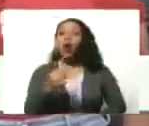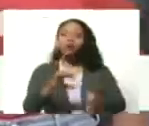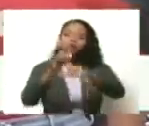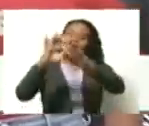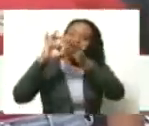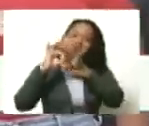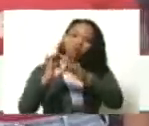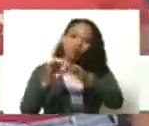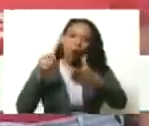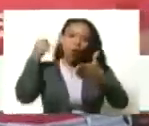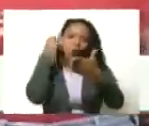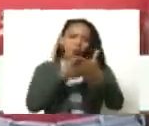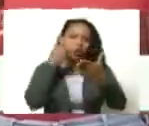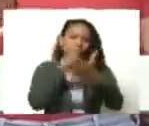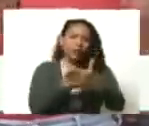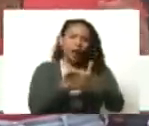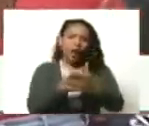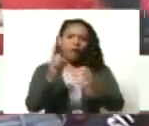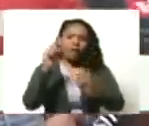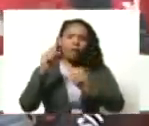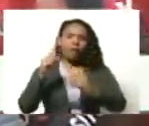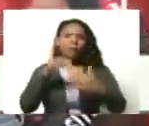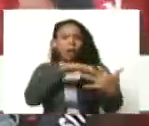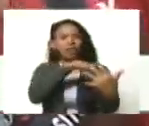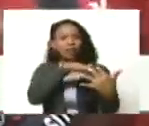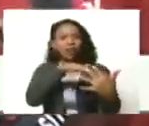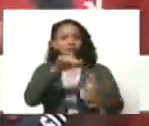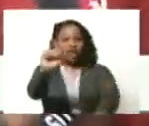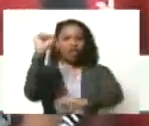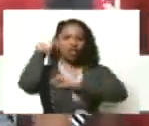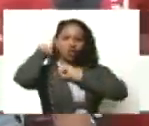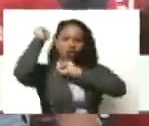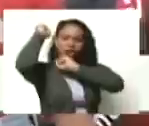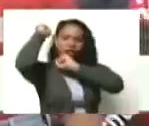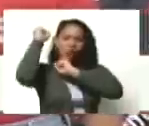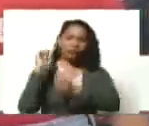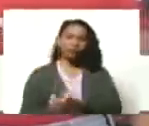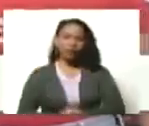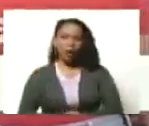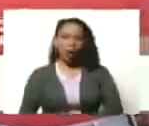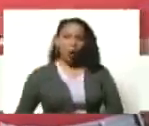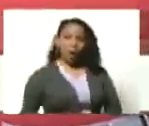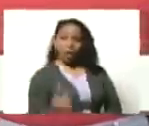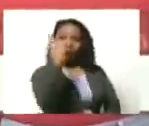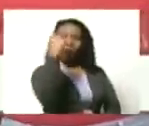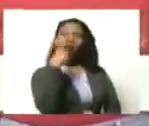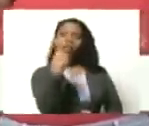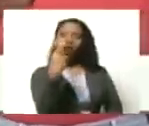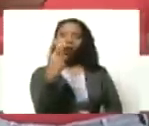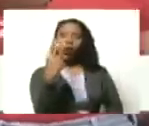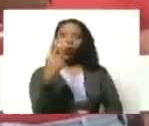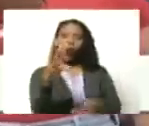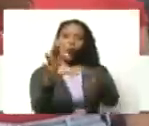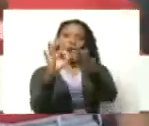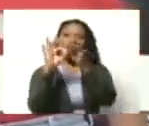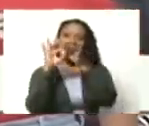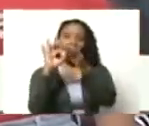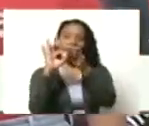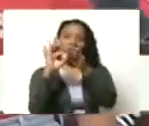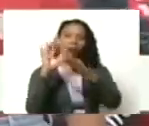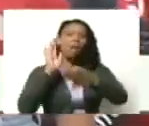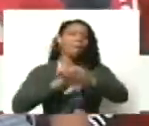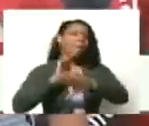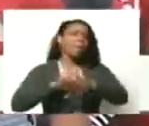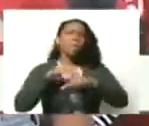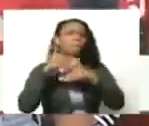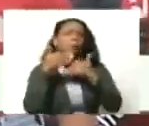unidad, lucha, batalla y victoria. Lo primero que dijo fue unidad. ¿Saben por